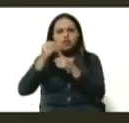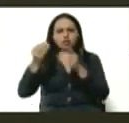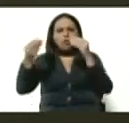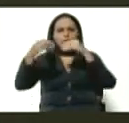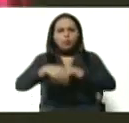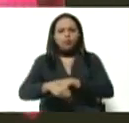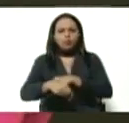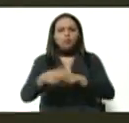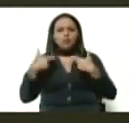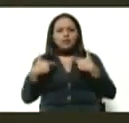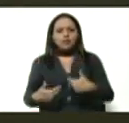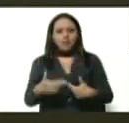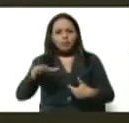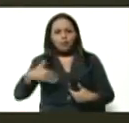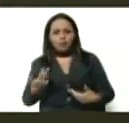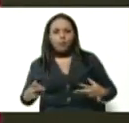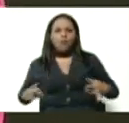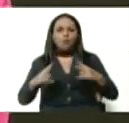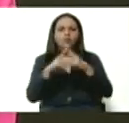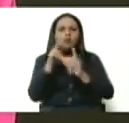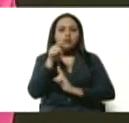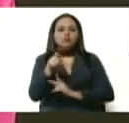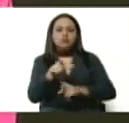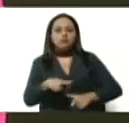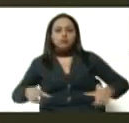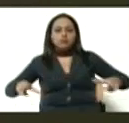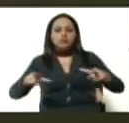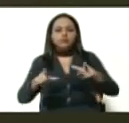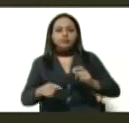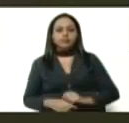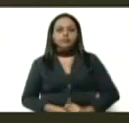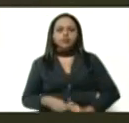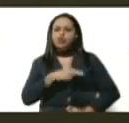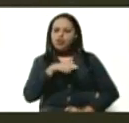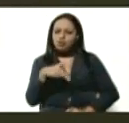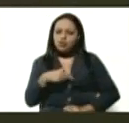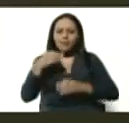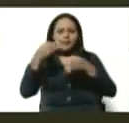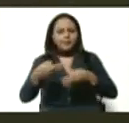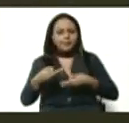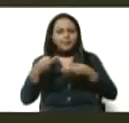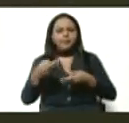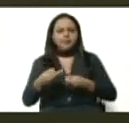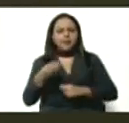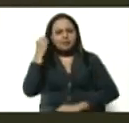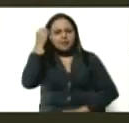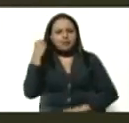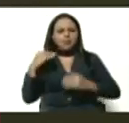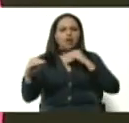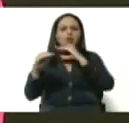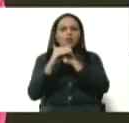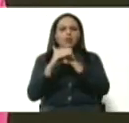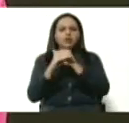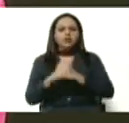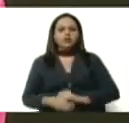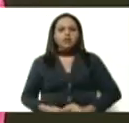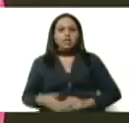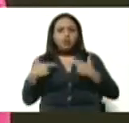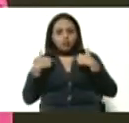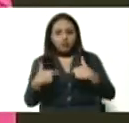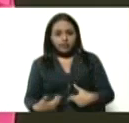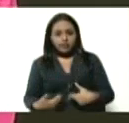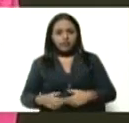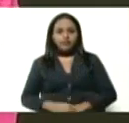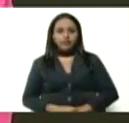humanidad, donde nos encontramos en ese espacio, embajador. Creemos en ese destino común de la humanidad, en igualdad,